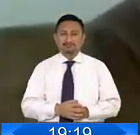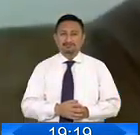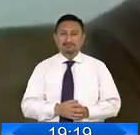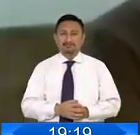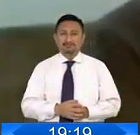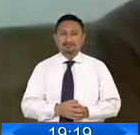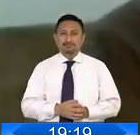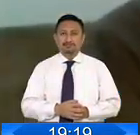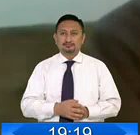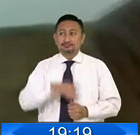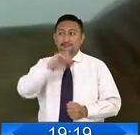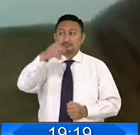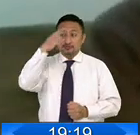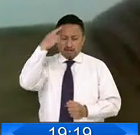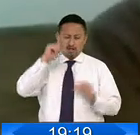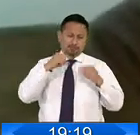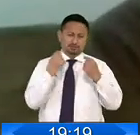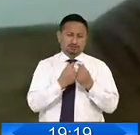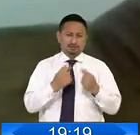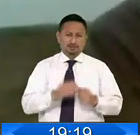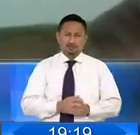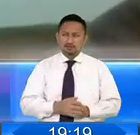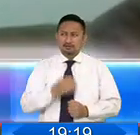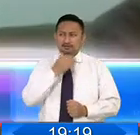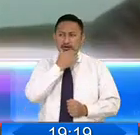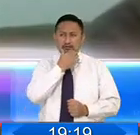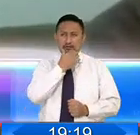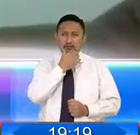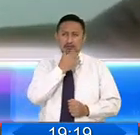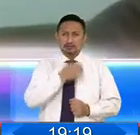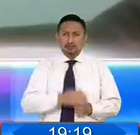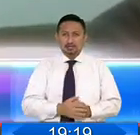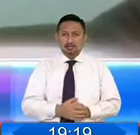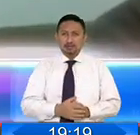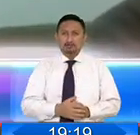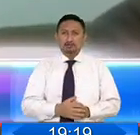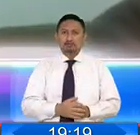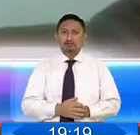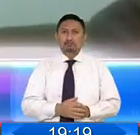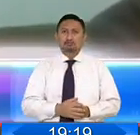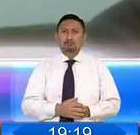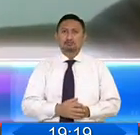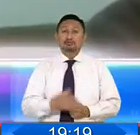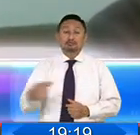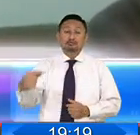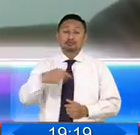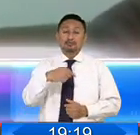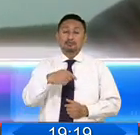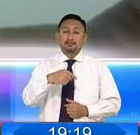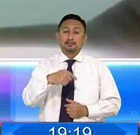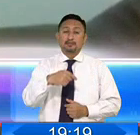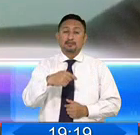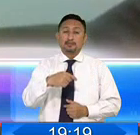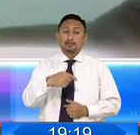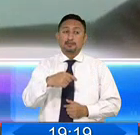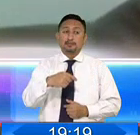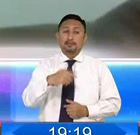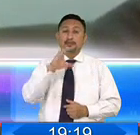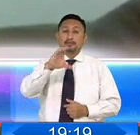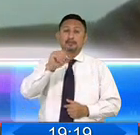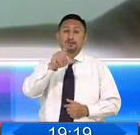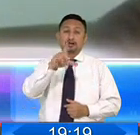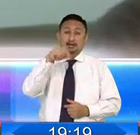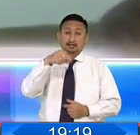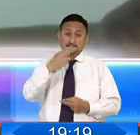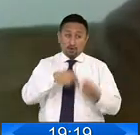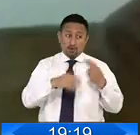una guerra contra el narcotráfico. Fueron carteles colombianos, el cartel de Cali, el cartel de Medellín, los que acapararon gran parte de